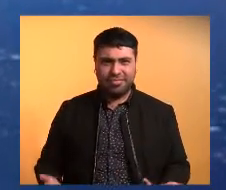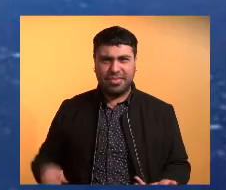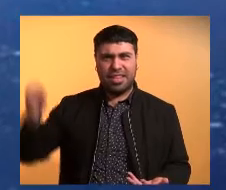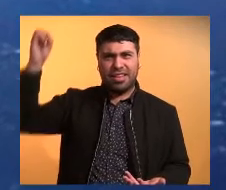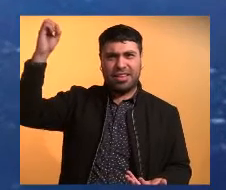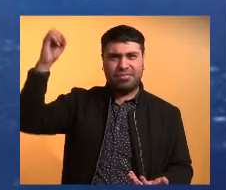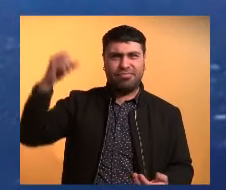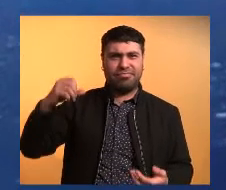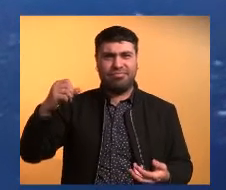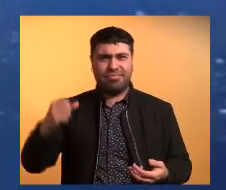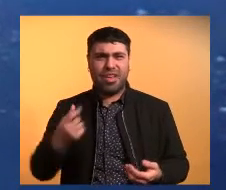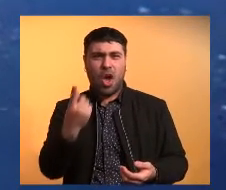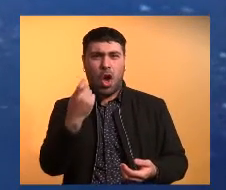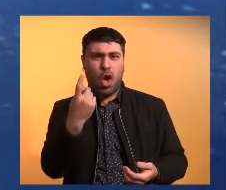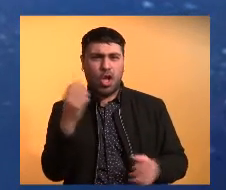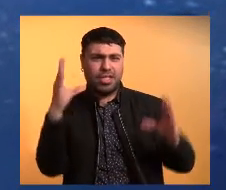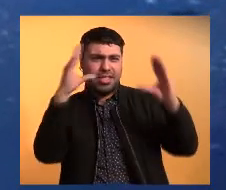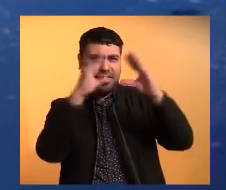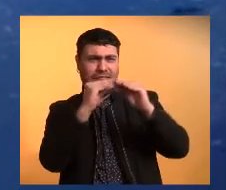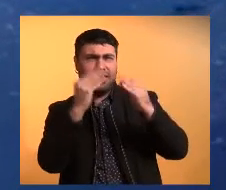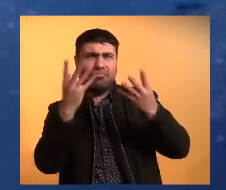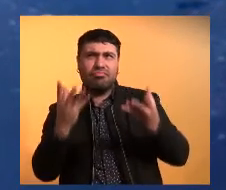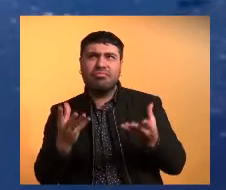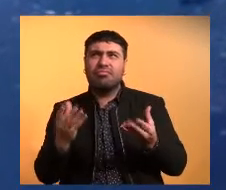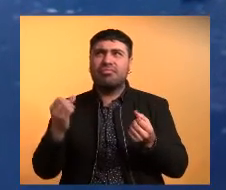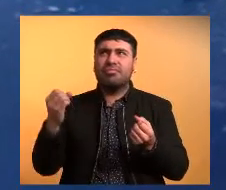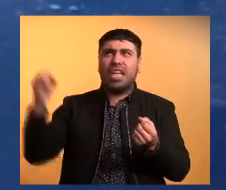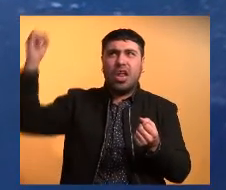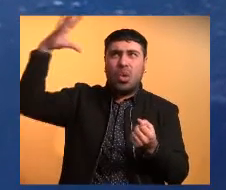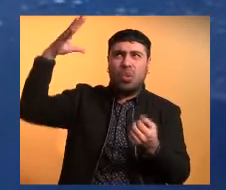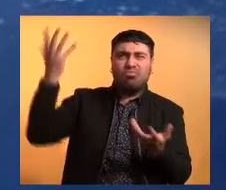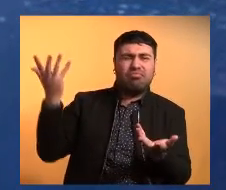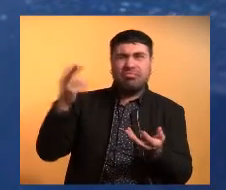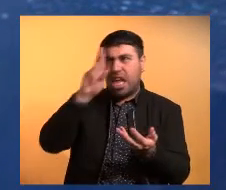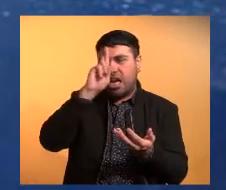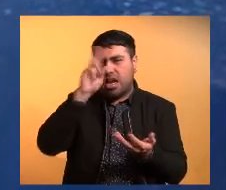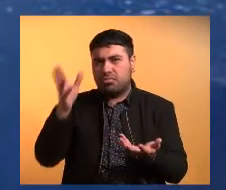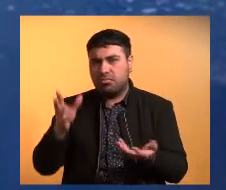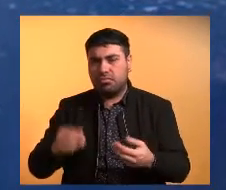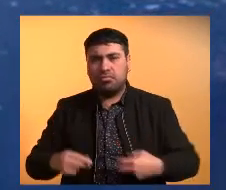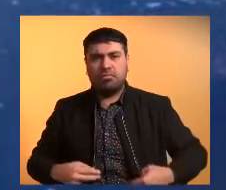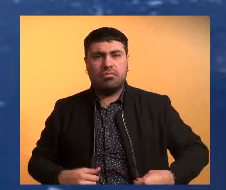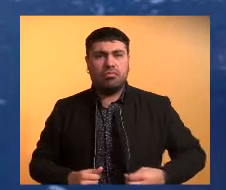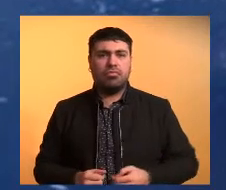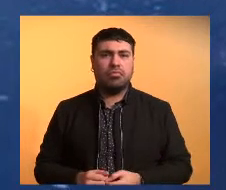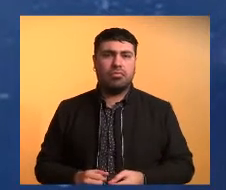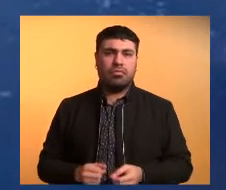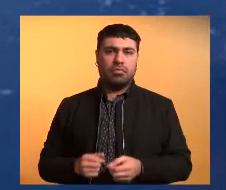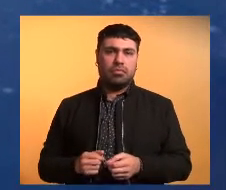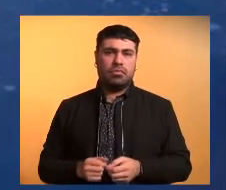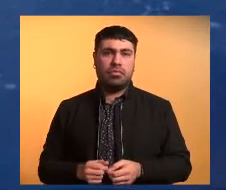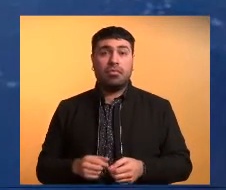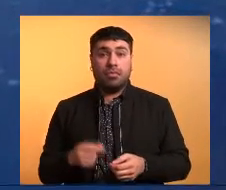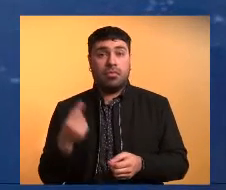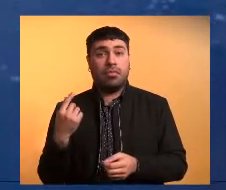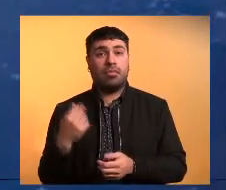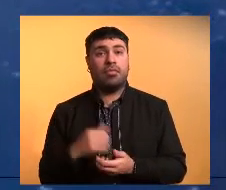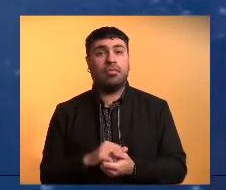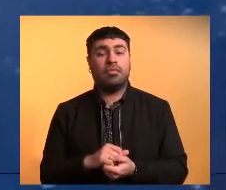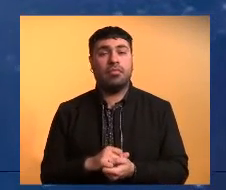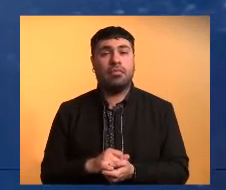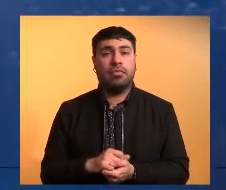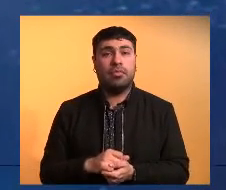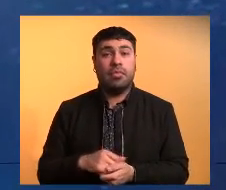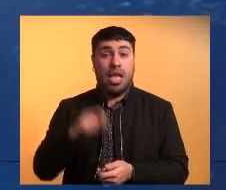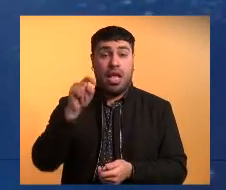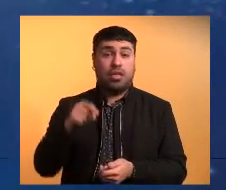las 11 de la noche para nosotros todavía tenemos luz. Bueno, y eso es lo que tienen que lidiar y hacer frente